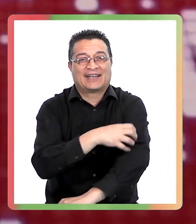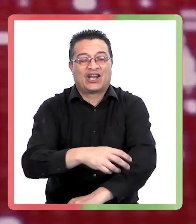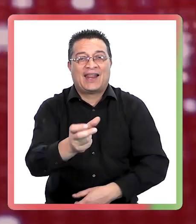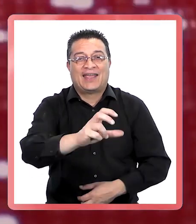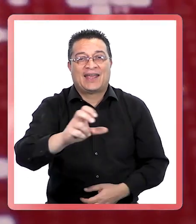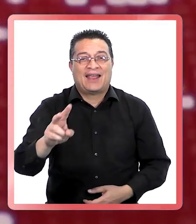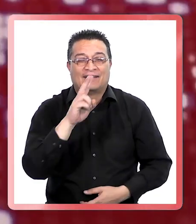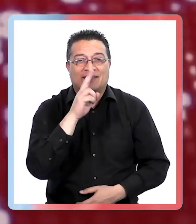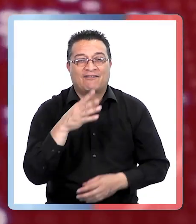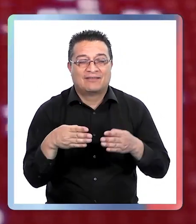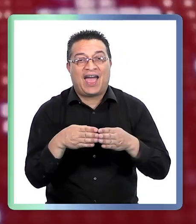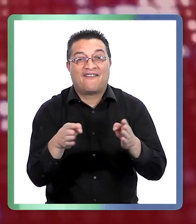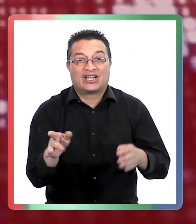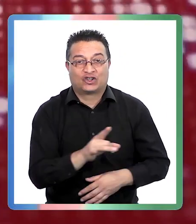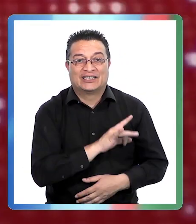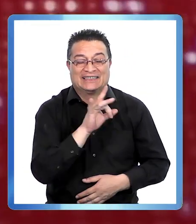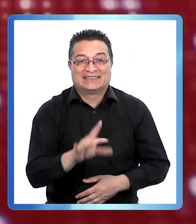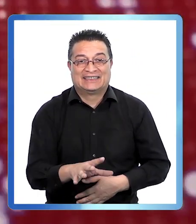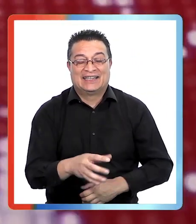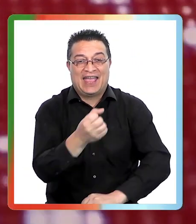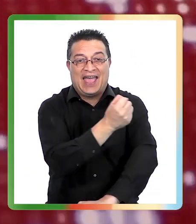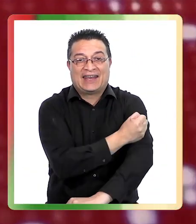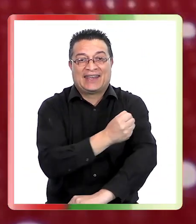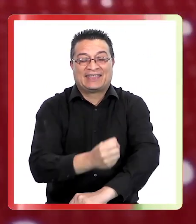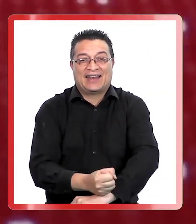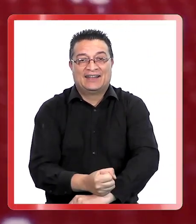Asociación Regional de Canales de Televisión de Señal Abierta de Chile,